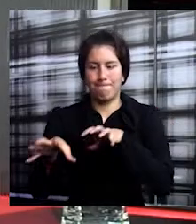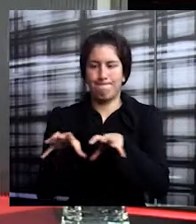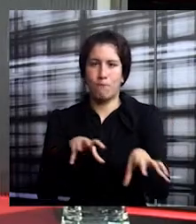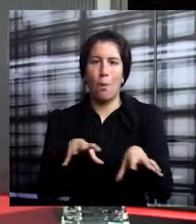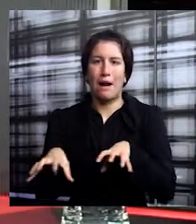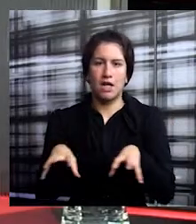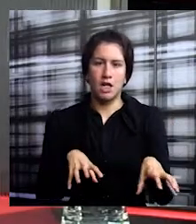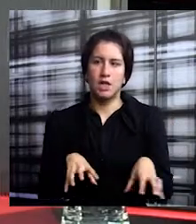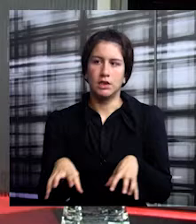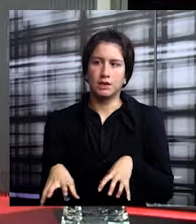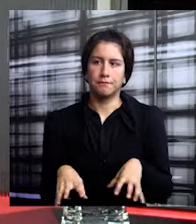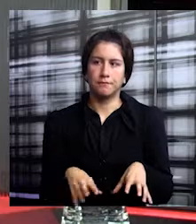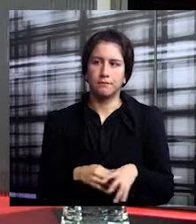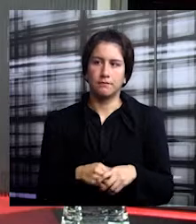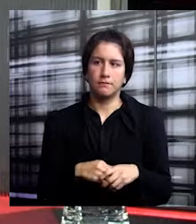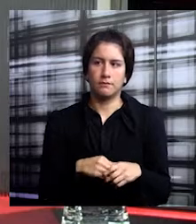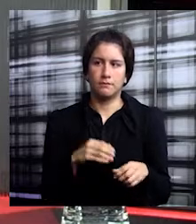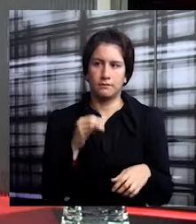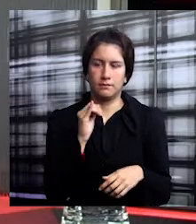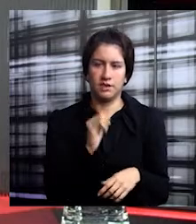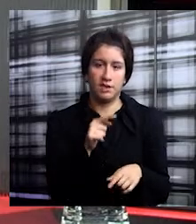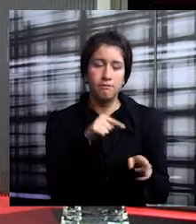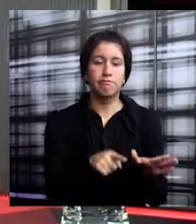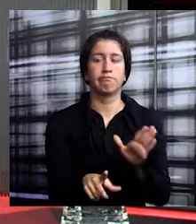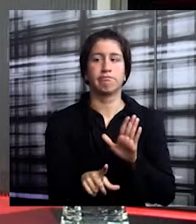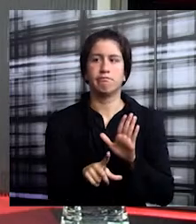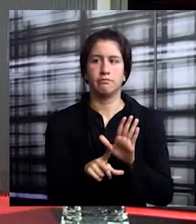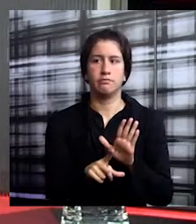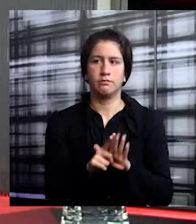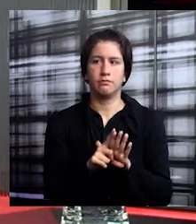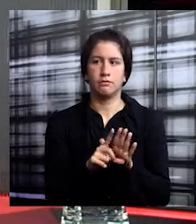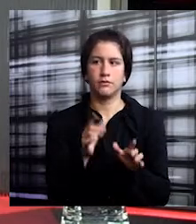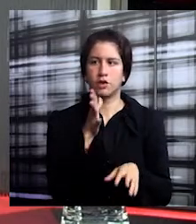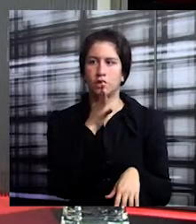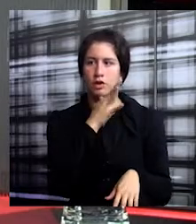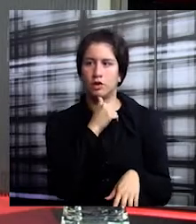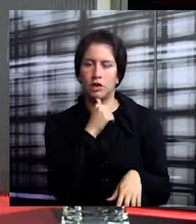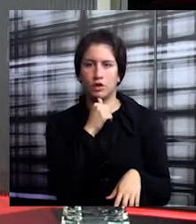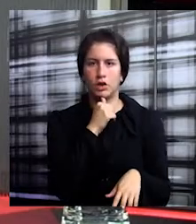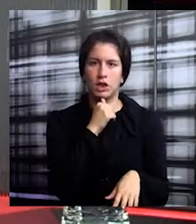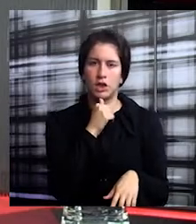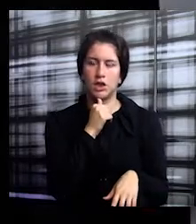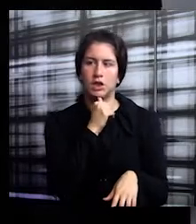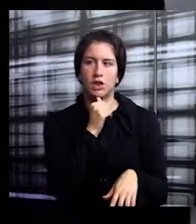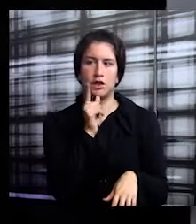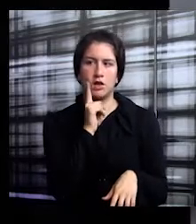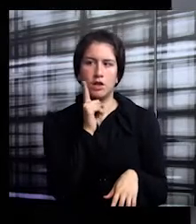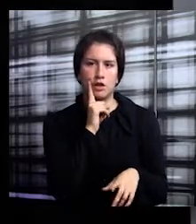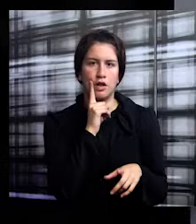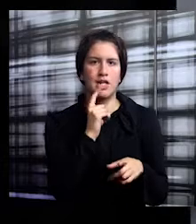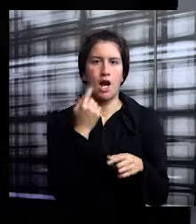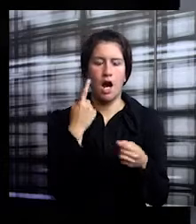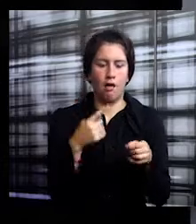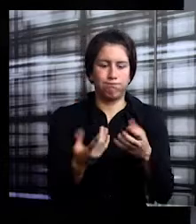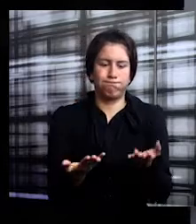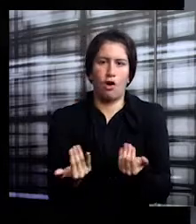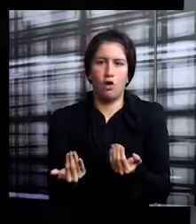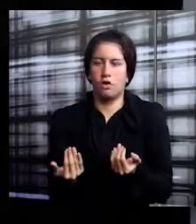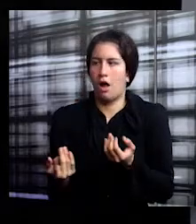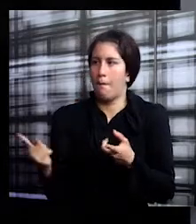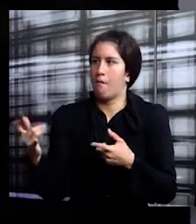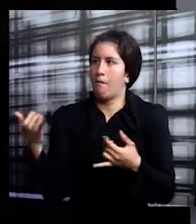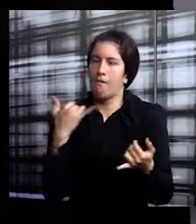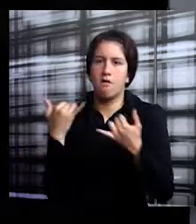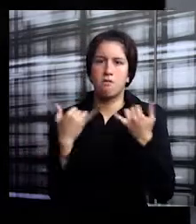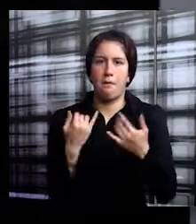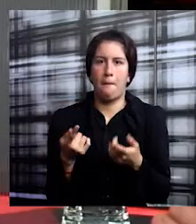agresión ilegítima, que no tenía otro medio practicable ni menos perjudicial para defenderse, que no hubo provocación de su parte, y mientras tanto, ¿sabe